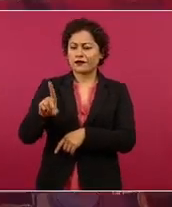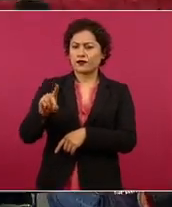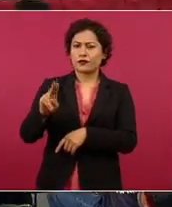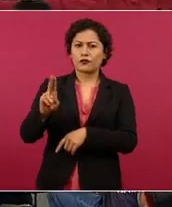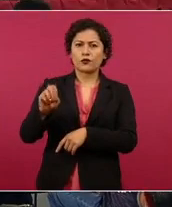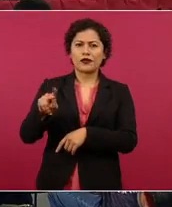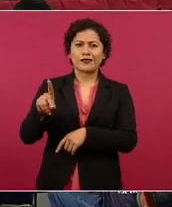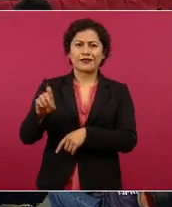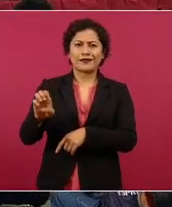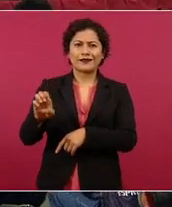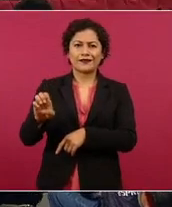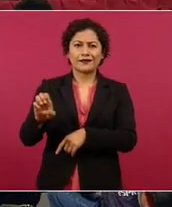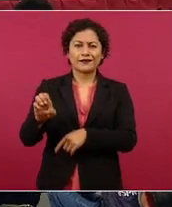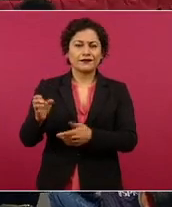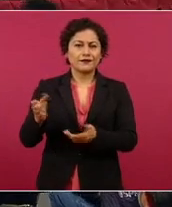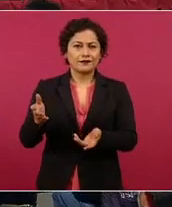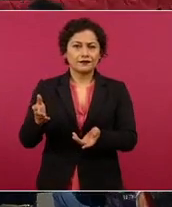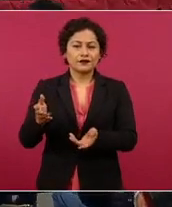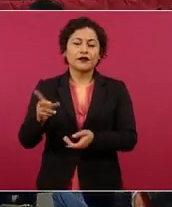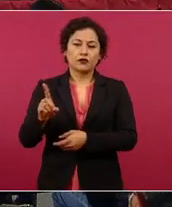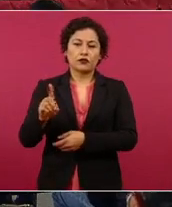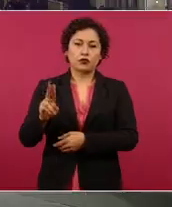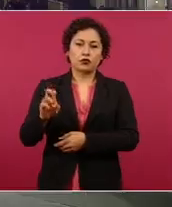Sí, el duende,